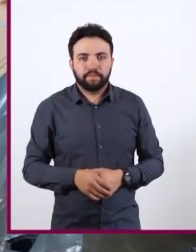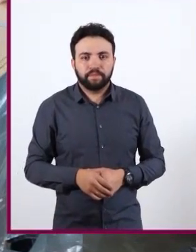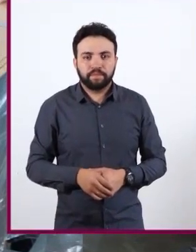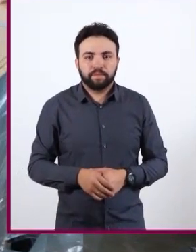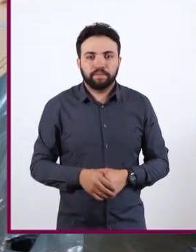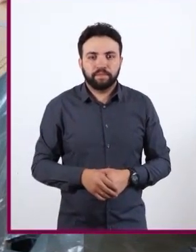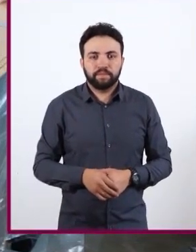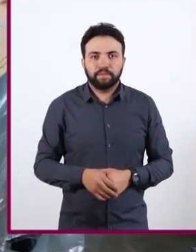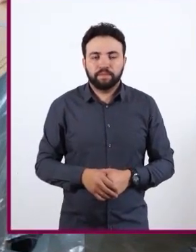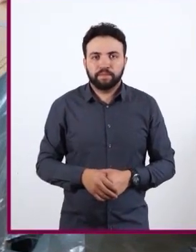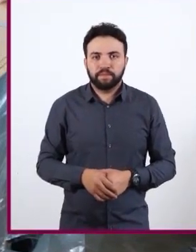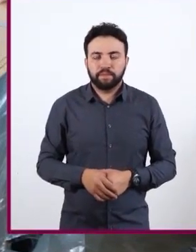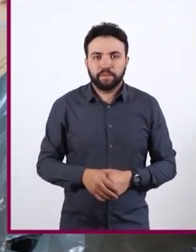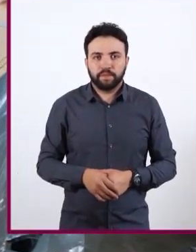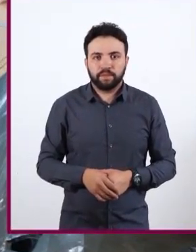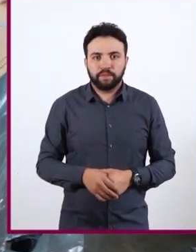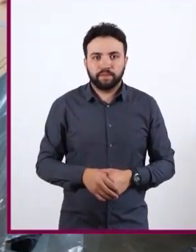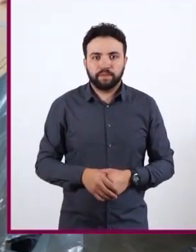¿Sí?